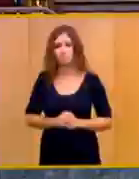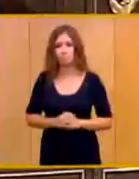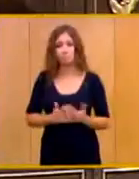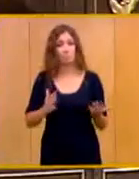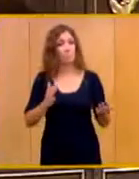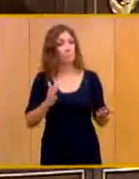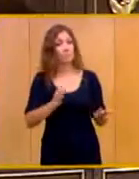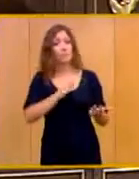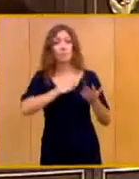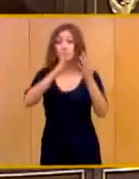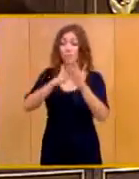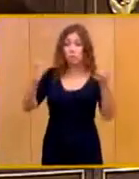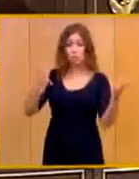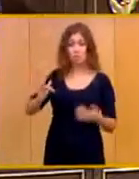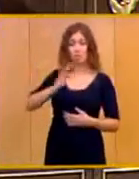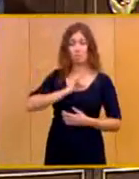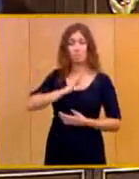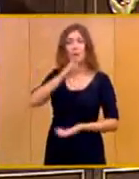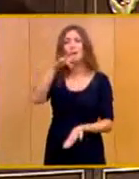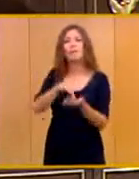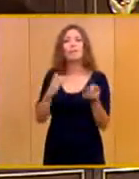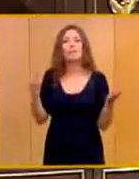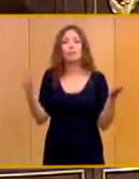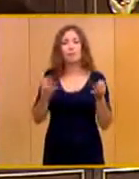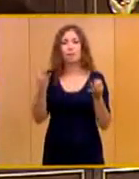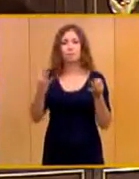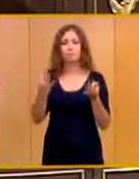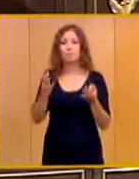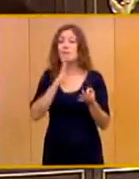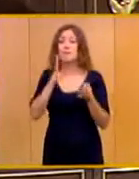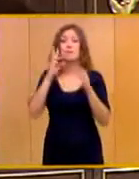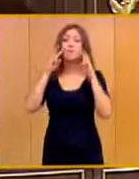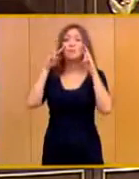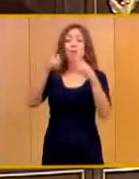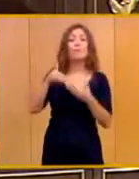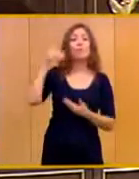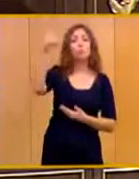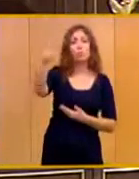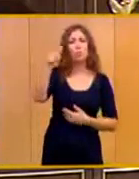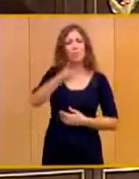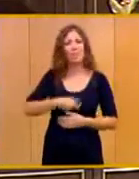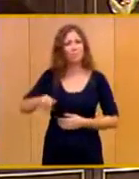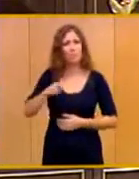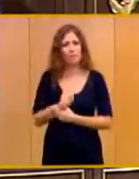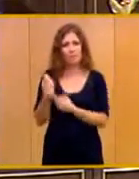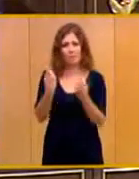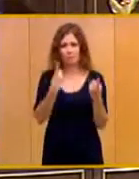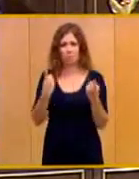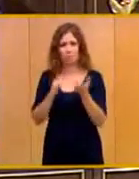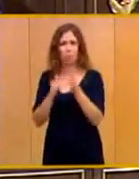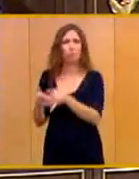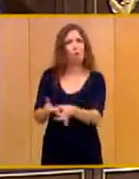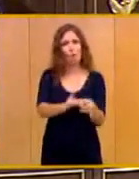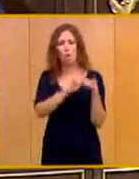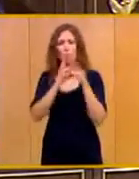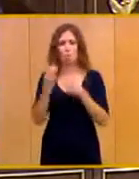Señorías, lo que procede ahora es mirar hacia el futuro. España necesita un proyecto común en el que quepamos